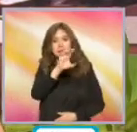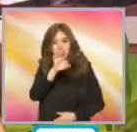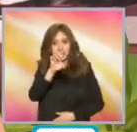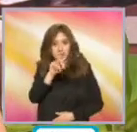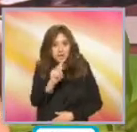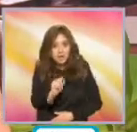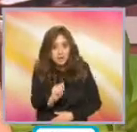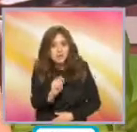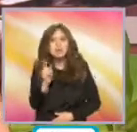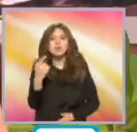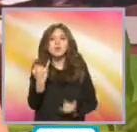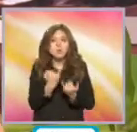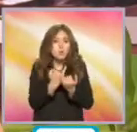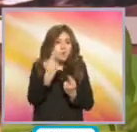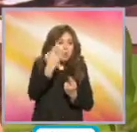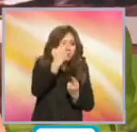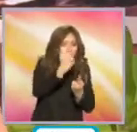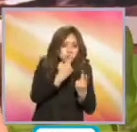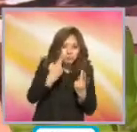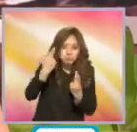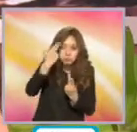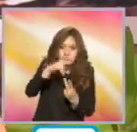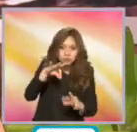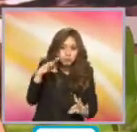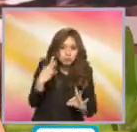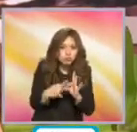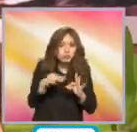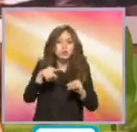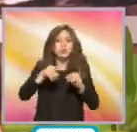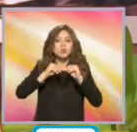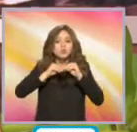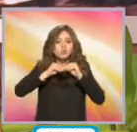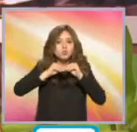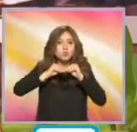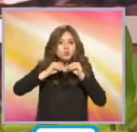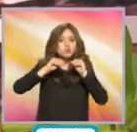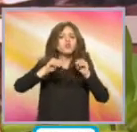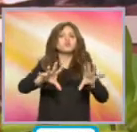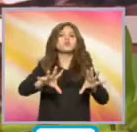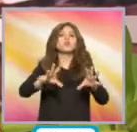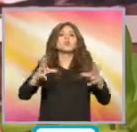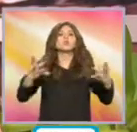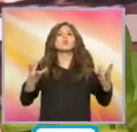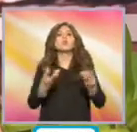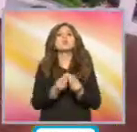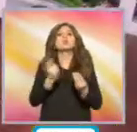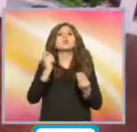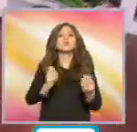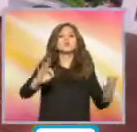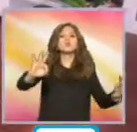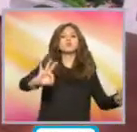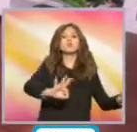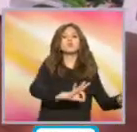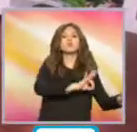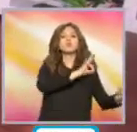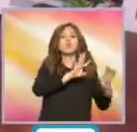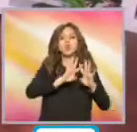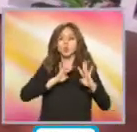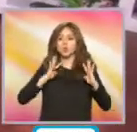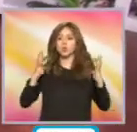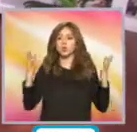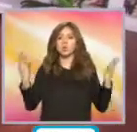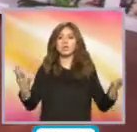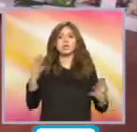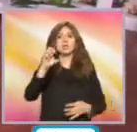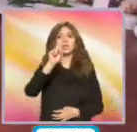están supervisando hasta el último detalle para nuestro estreno, que además estaremos acompañados por la Orquesta Sinfónica del Palacio de